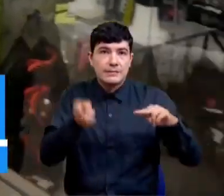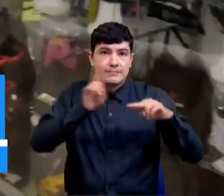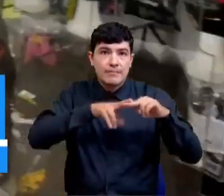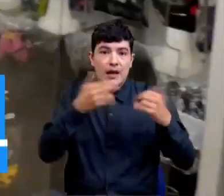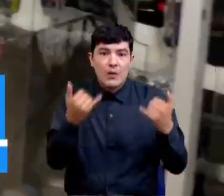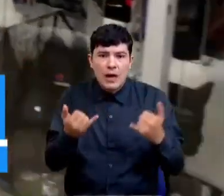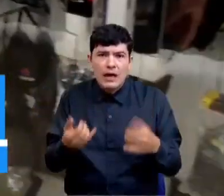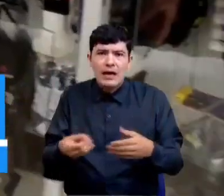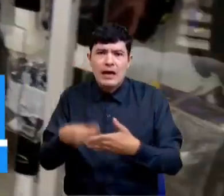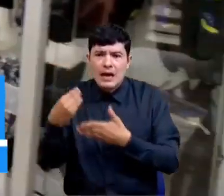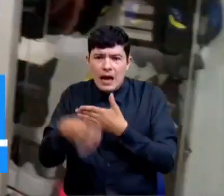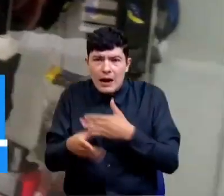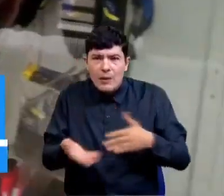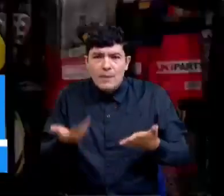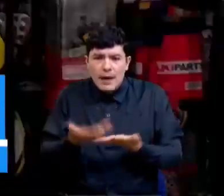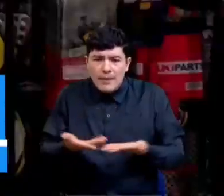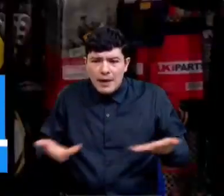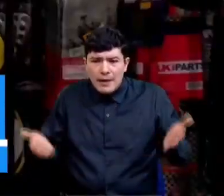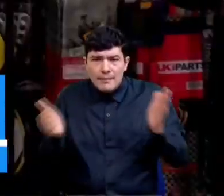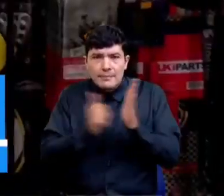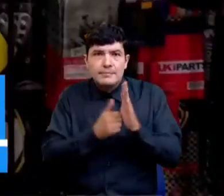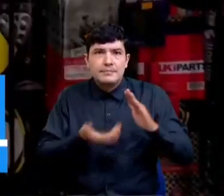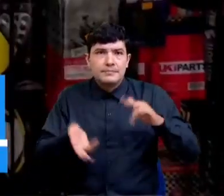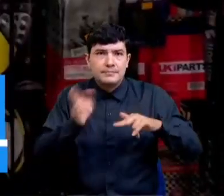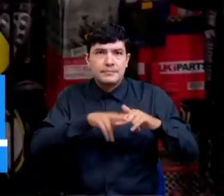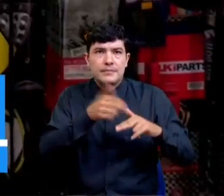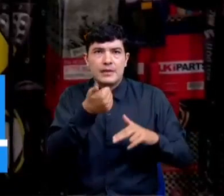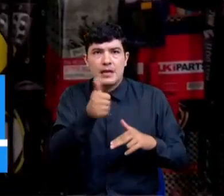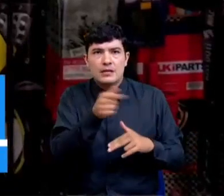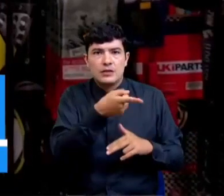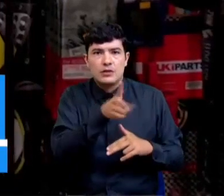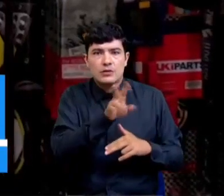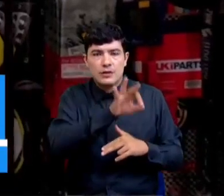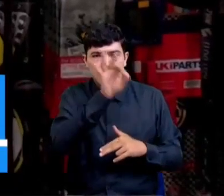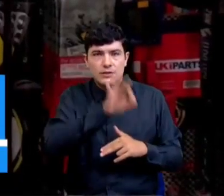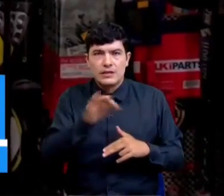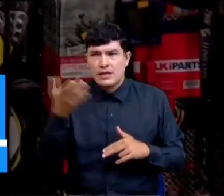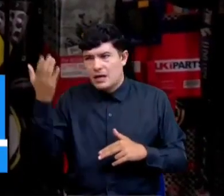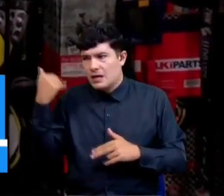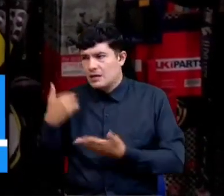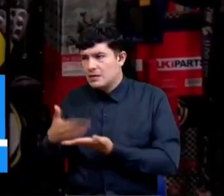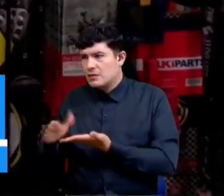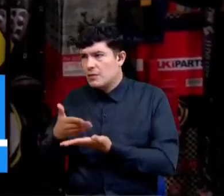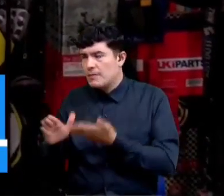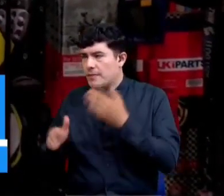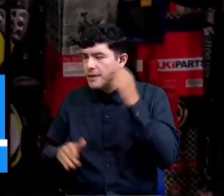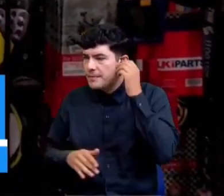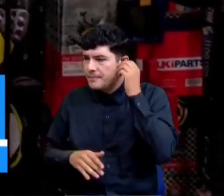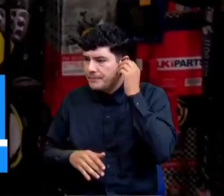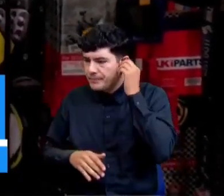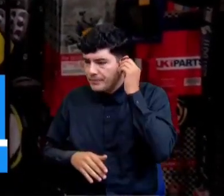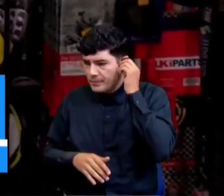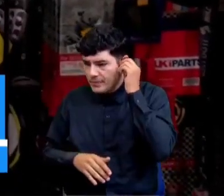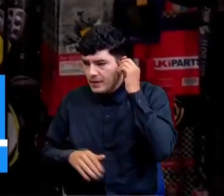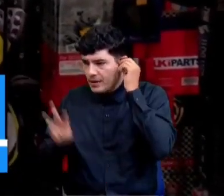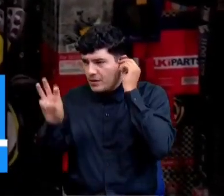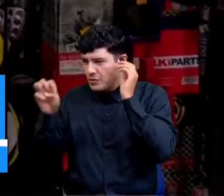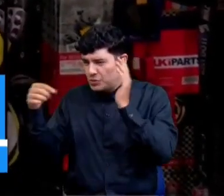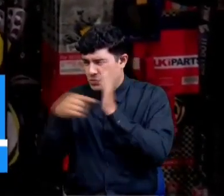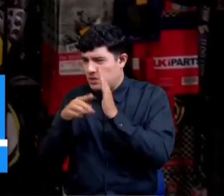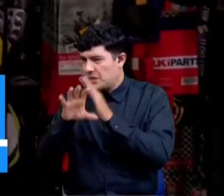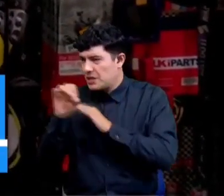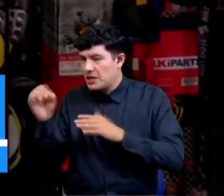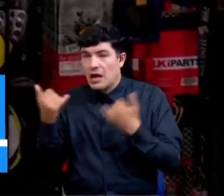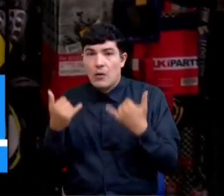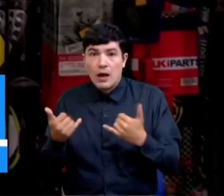la inflación. Pues han subido como un 10-12%. Antes lo compramos a 10, a pues uno mayorista por ahí 8.500,